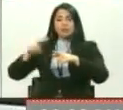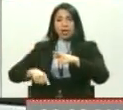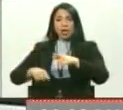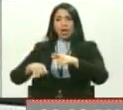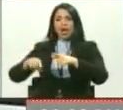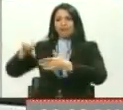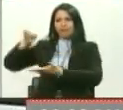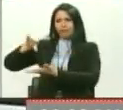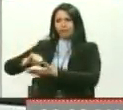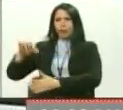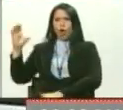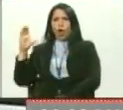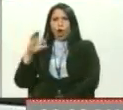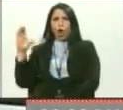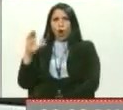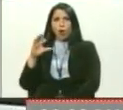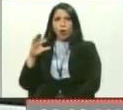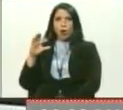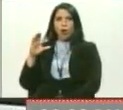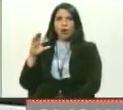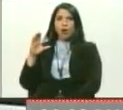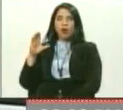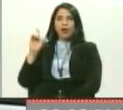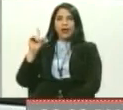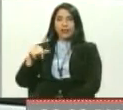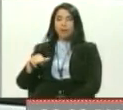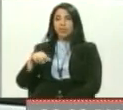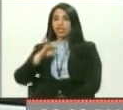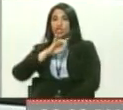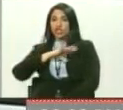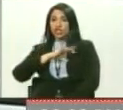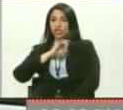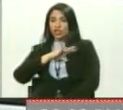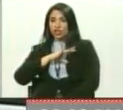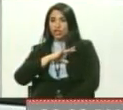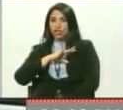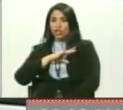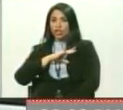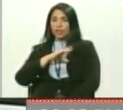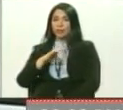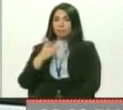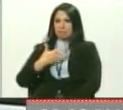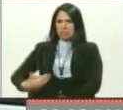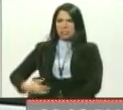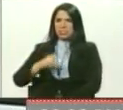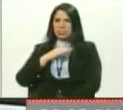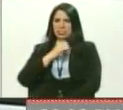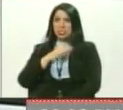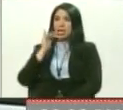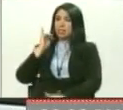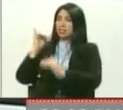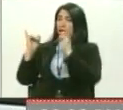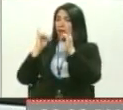Bogotá, en Santiago de Chile, Piñera,